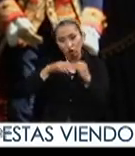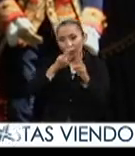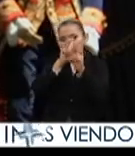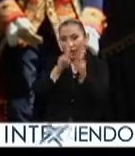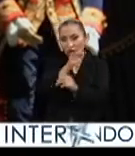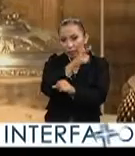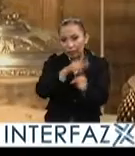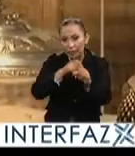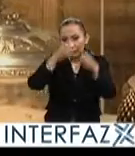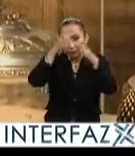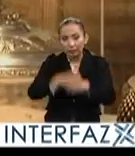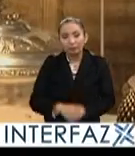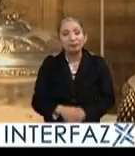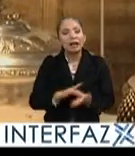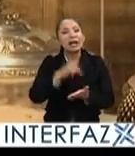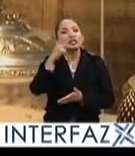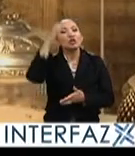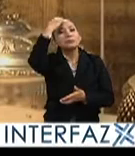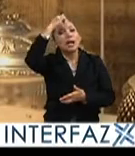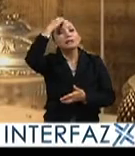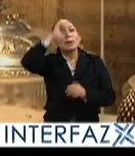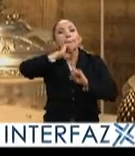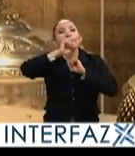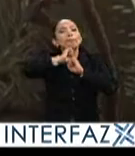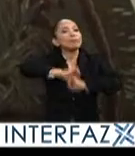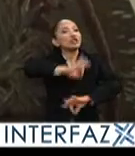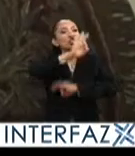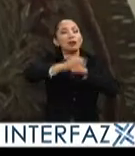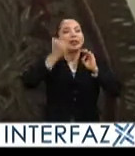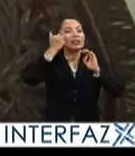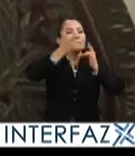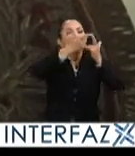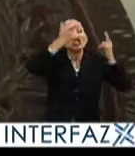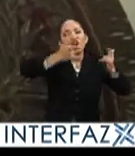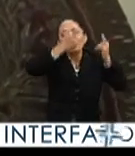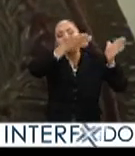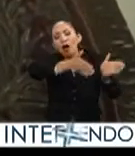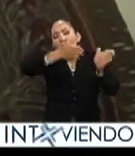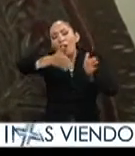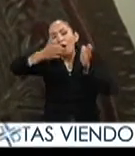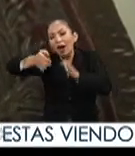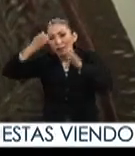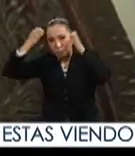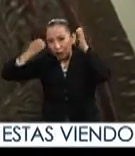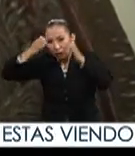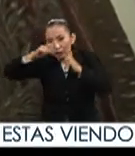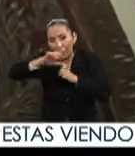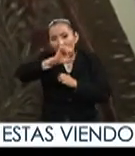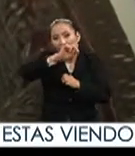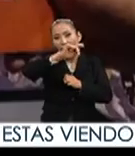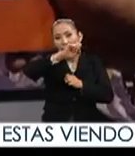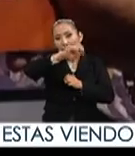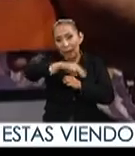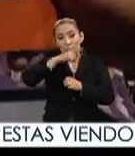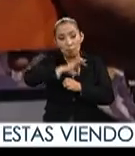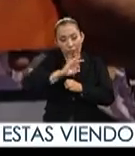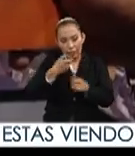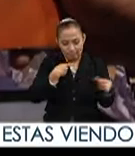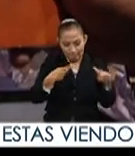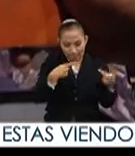Palacio Nacional. Gracias a su experiencia en difusión de todas las épocas históricas que conforman la exposición, Carmen Saucedo